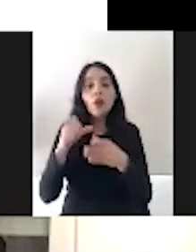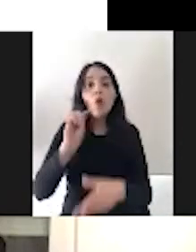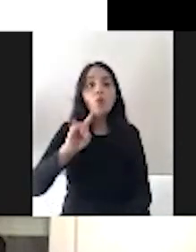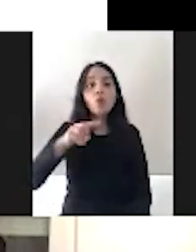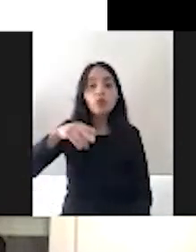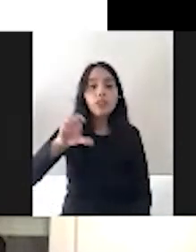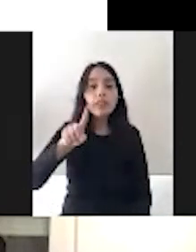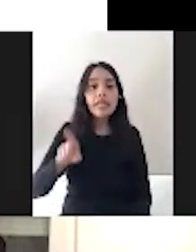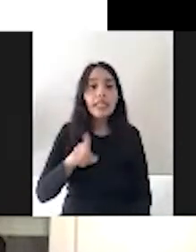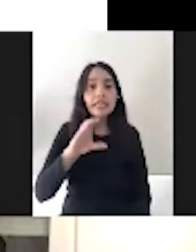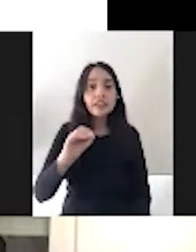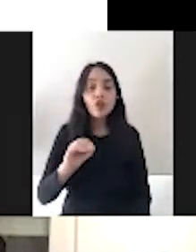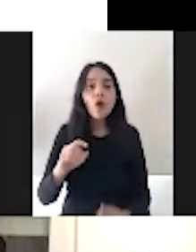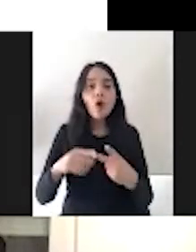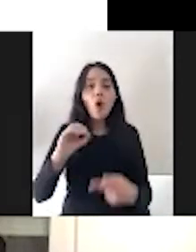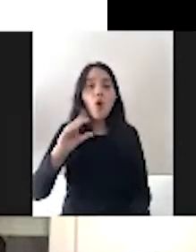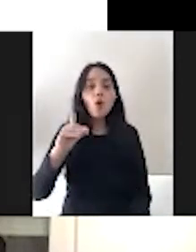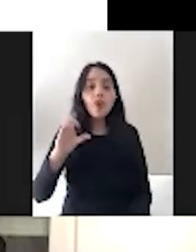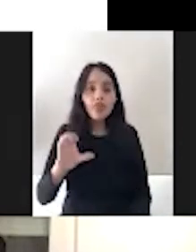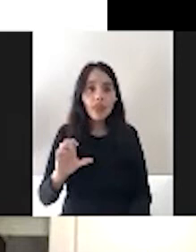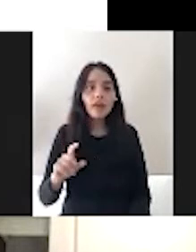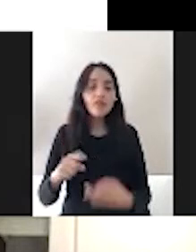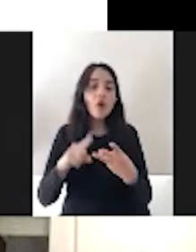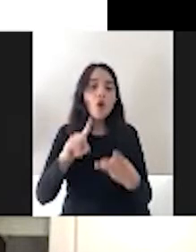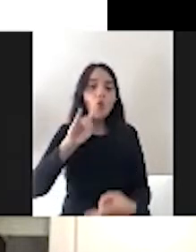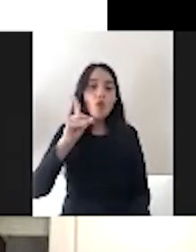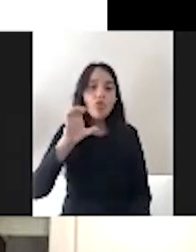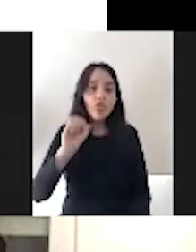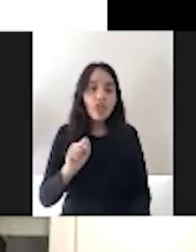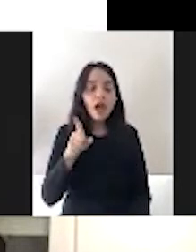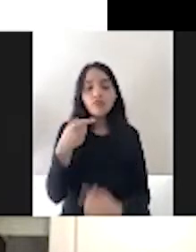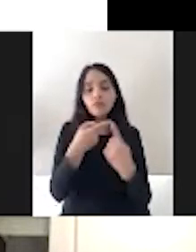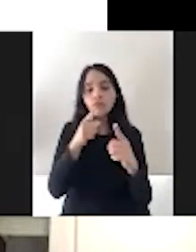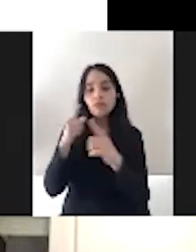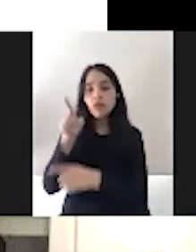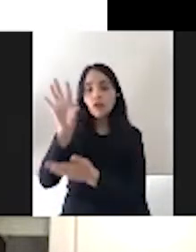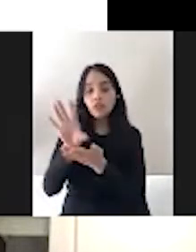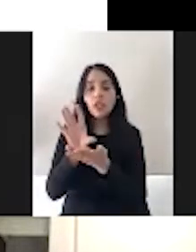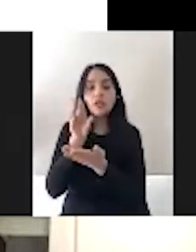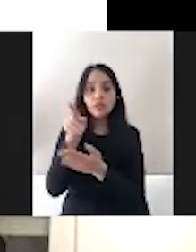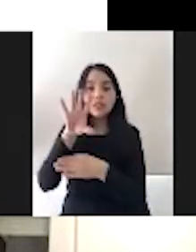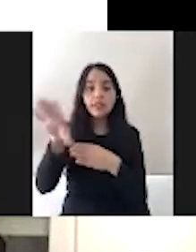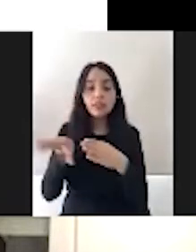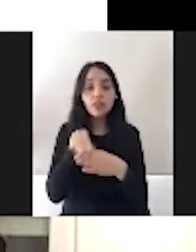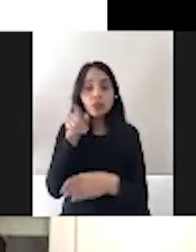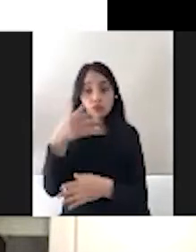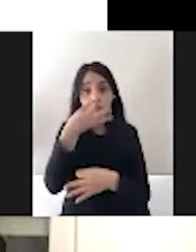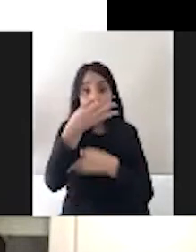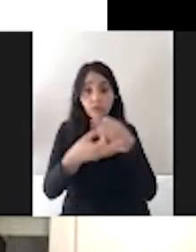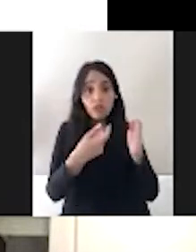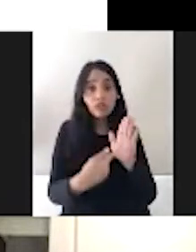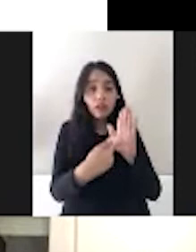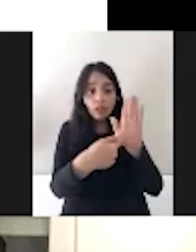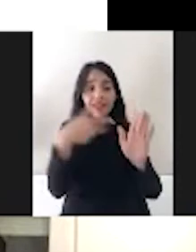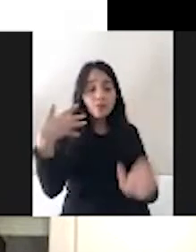OCDE, la OEA y autores referentes en el tema de inclusión han expresado lo fundamental que es que los